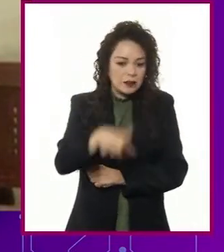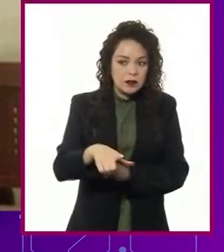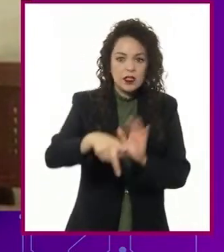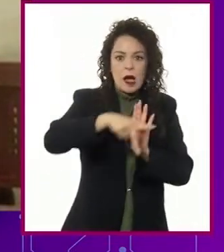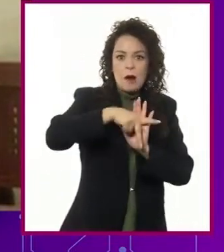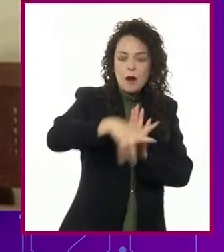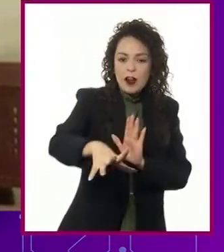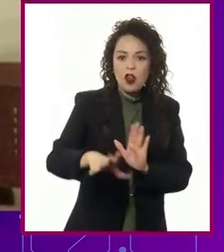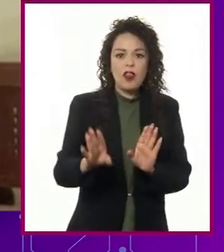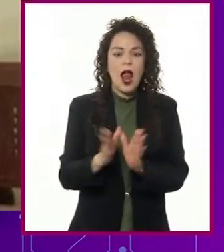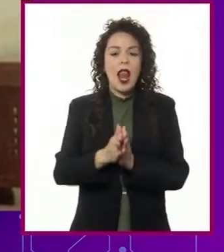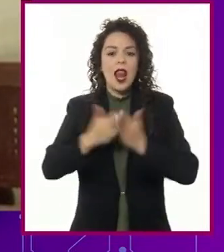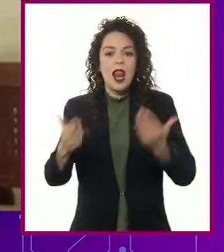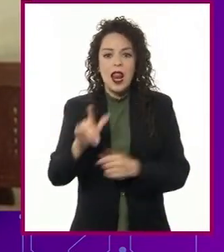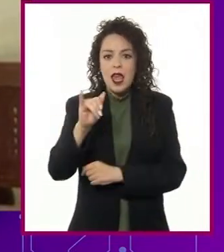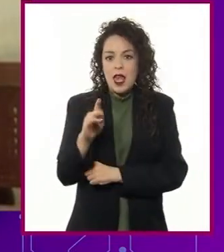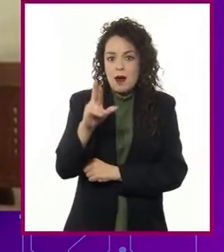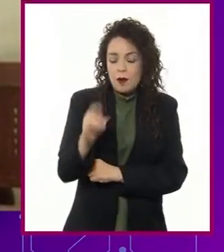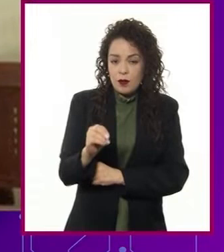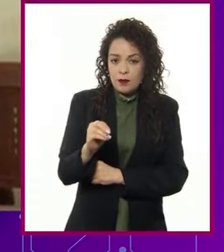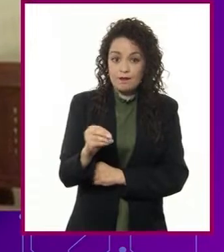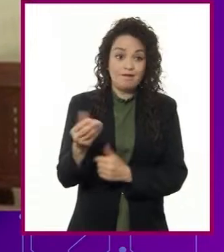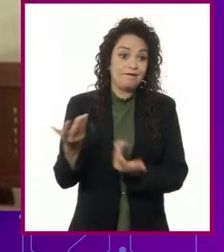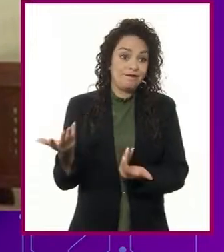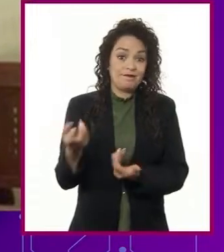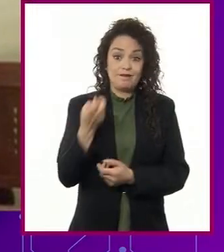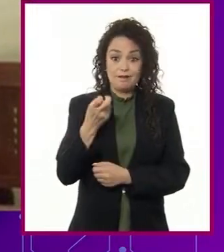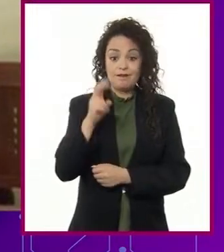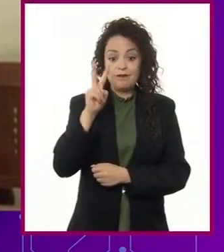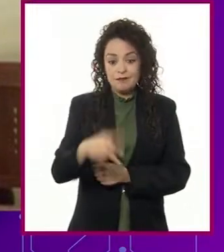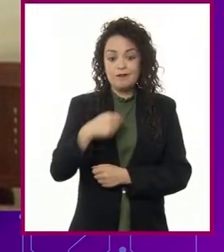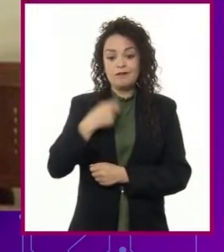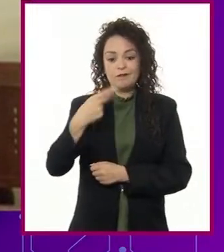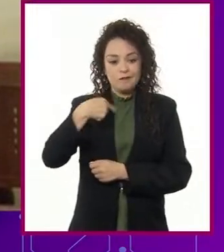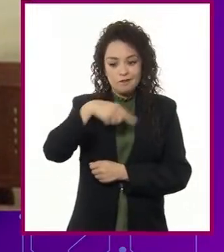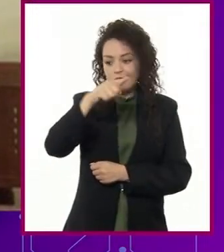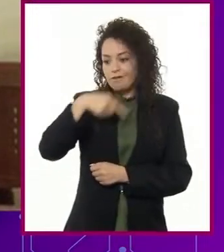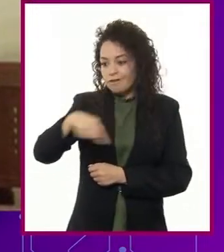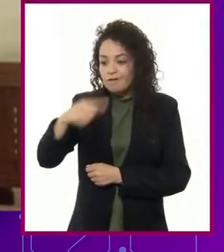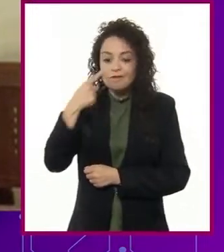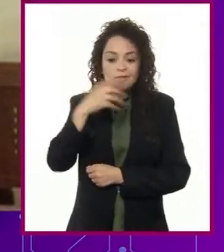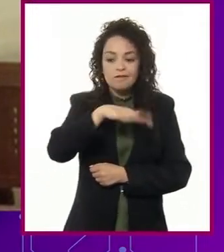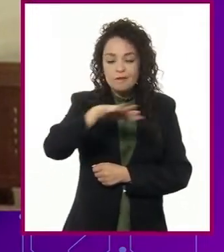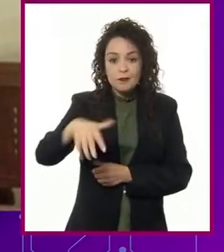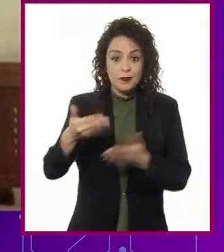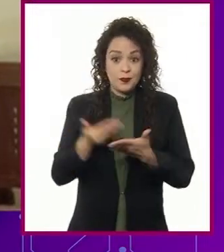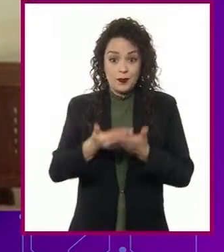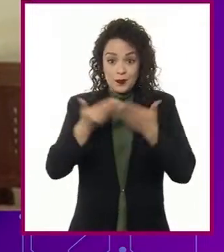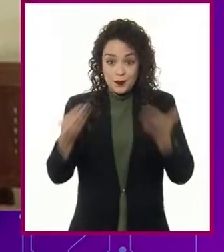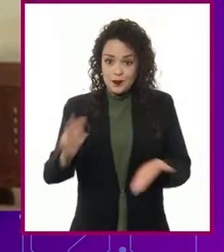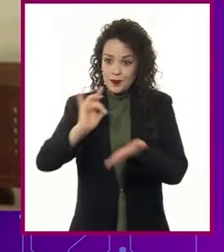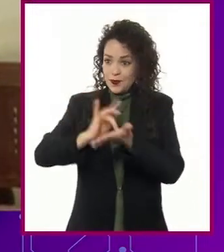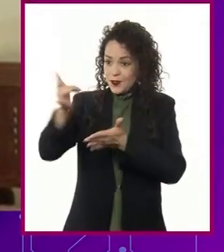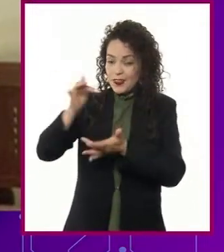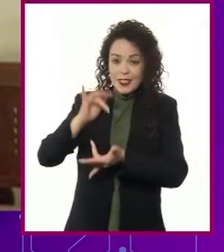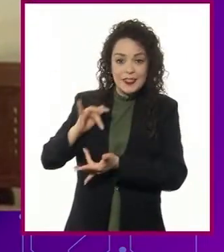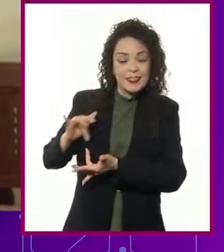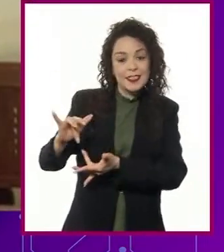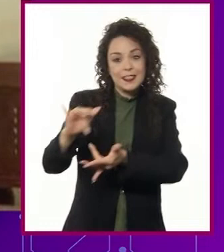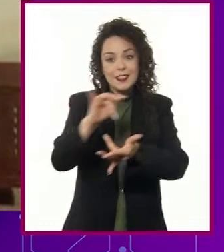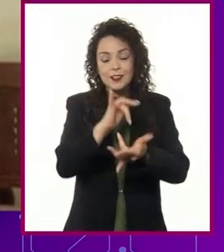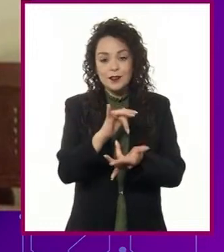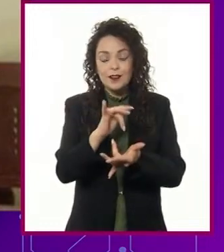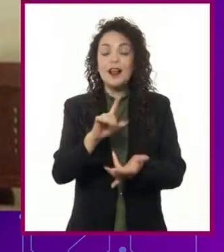libros, que tenían el inconveniente de ir a buscarlos. Hoy en día las redes sociales se han convertido en